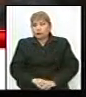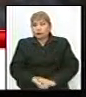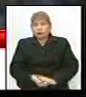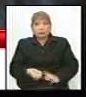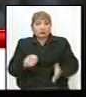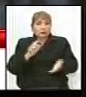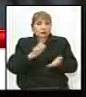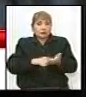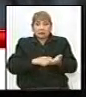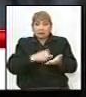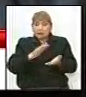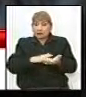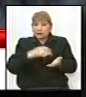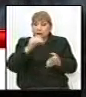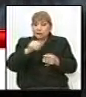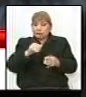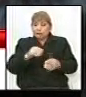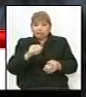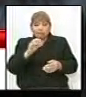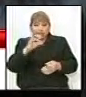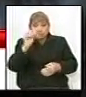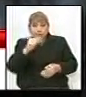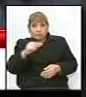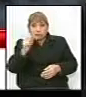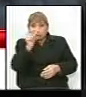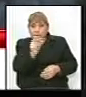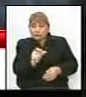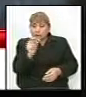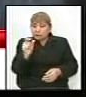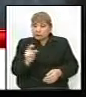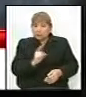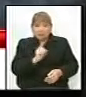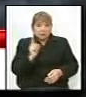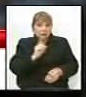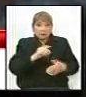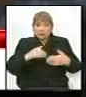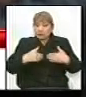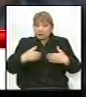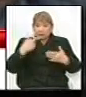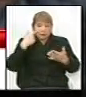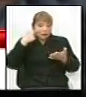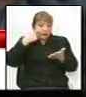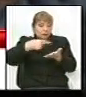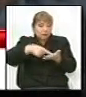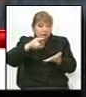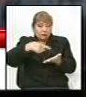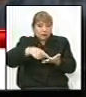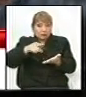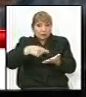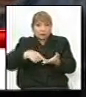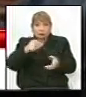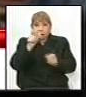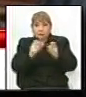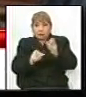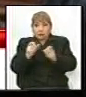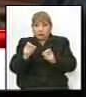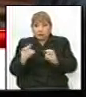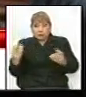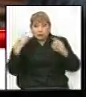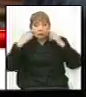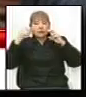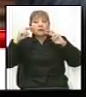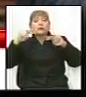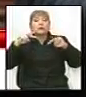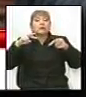electrónico, presidente, es un voto en el que los ciudadanos no van a poder fiscalizar como personeros en